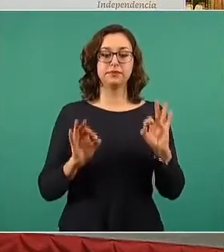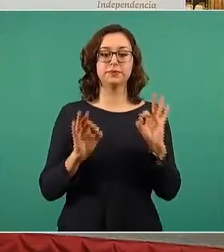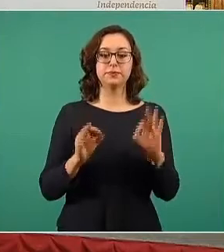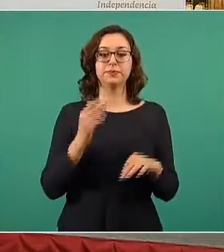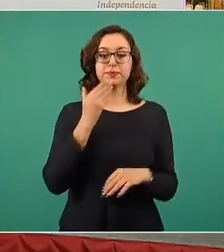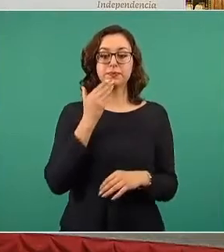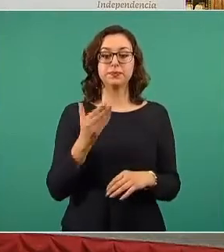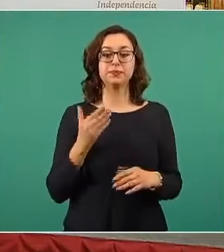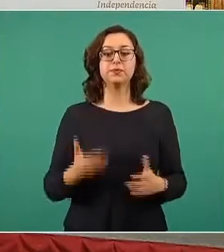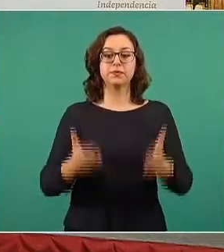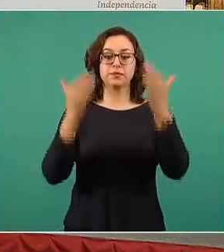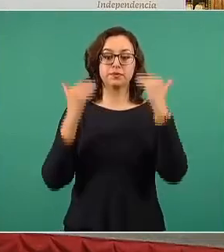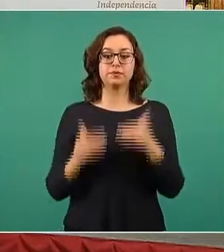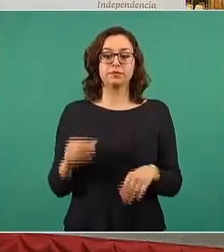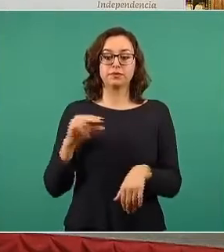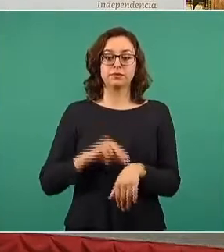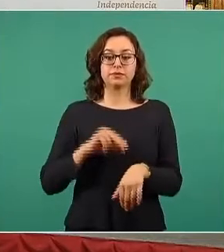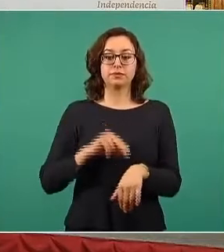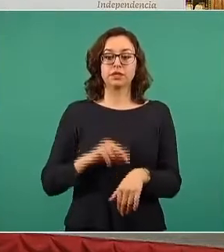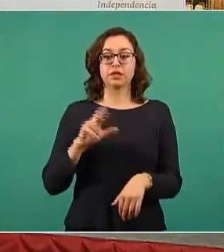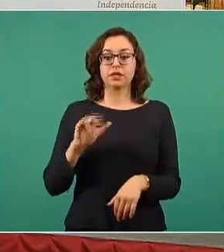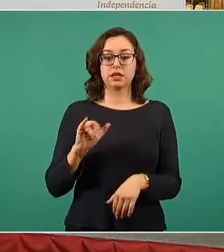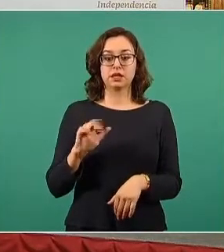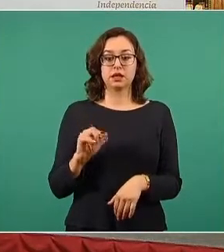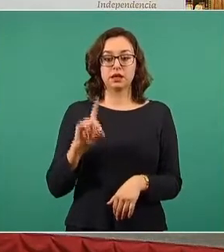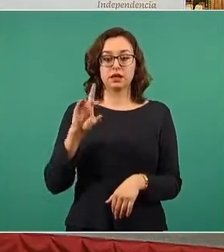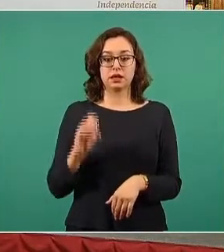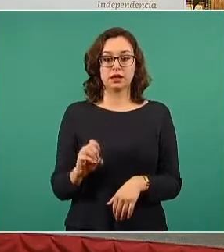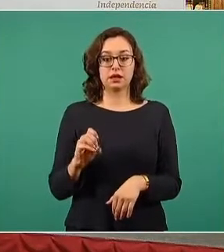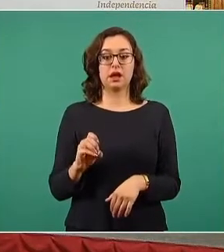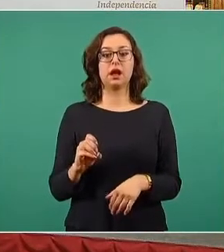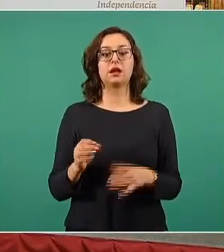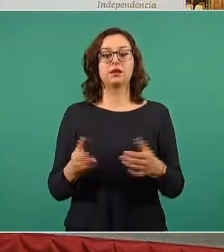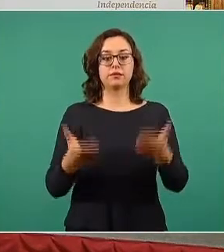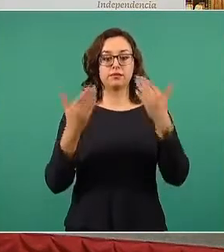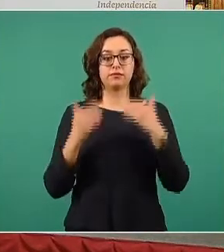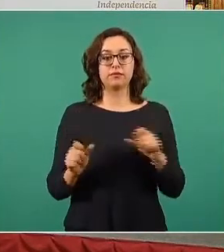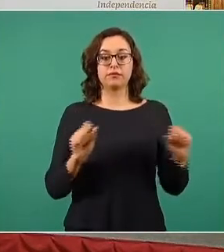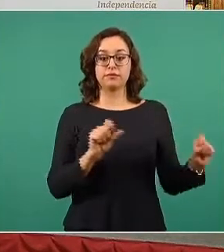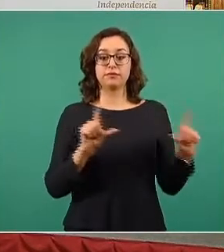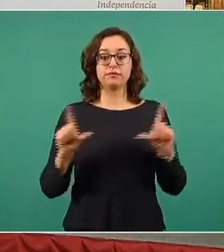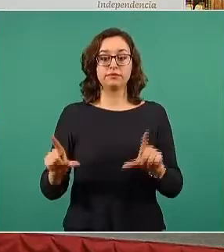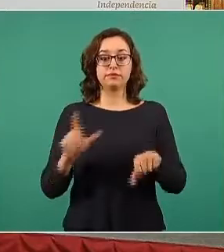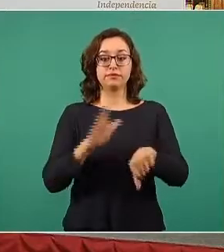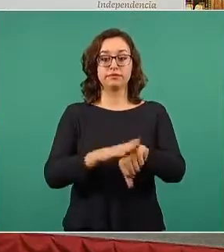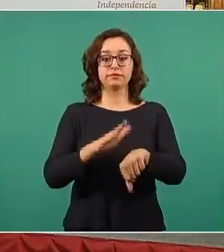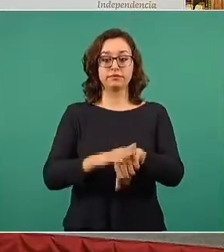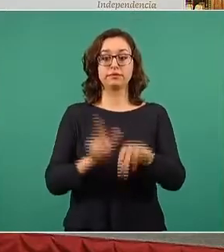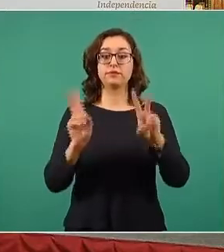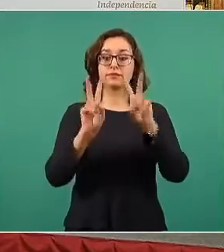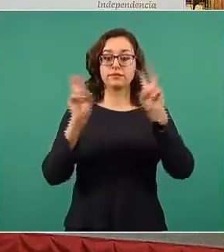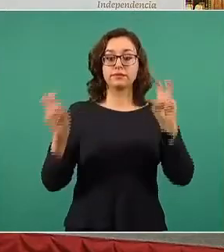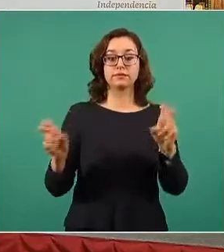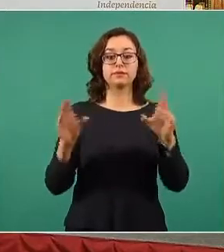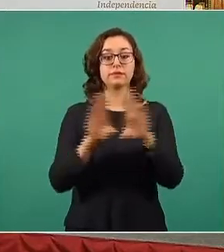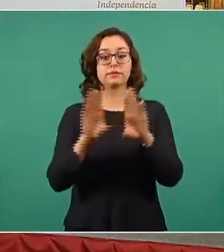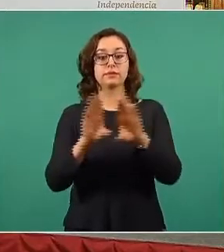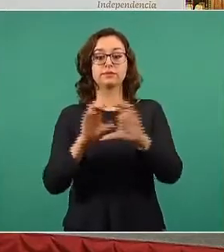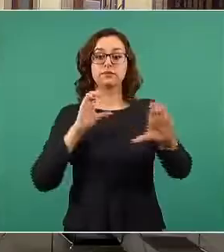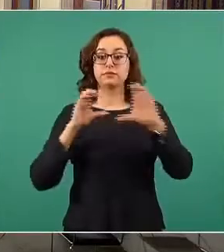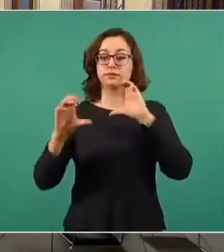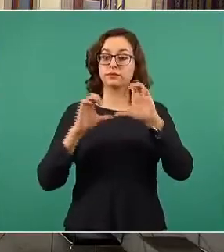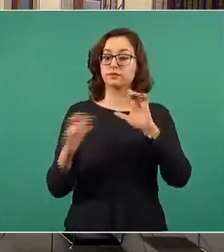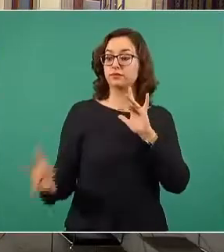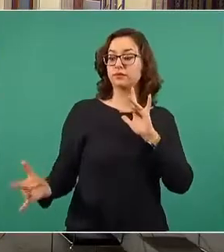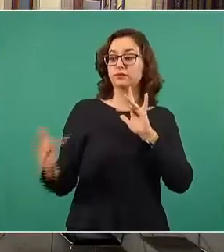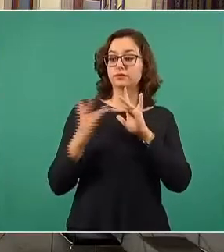a dejarle al doctor Ricardo Cortés la última diapositiva de este segmento, que es el recordatorio de los mecanismos de comunicación que